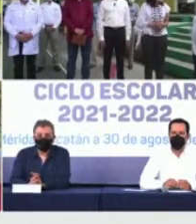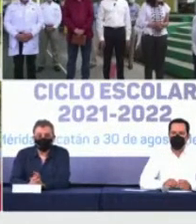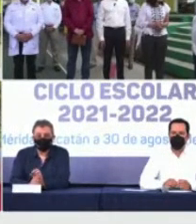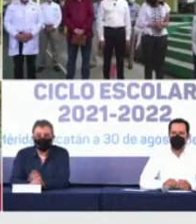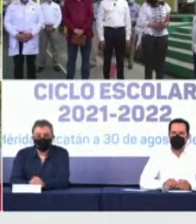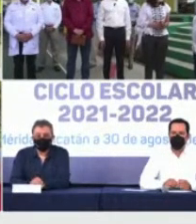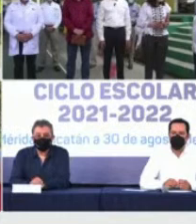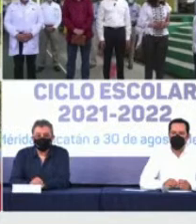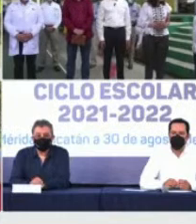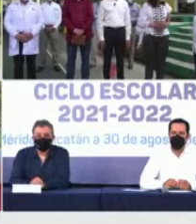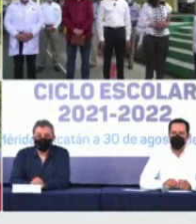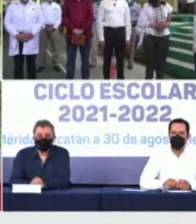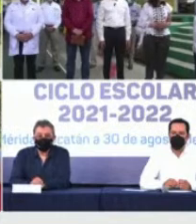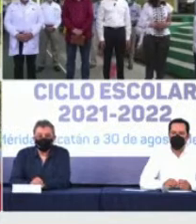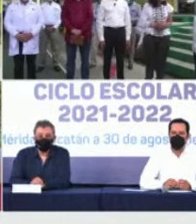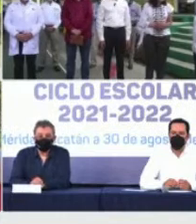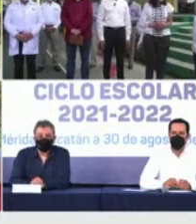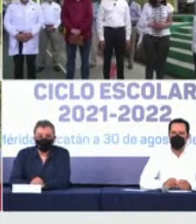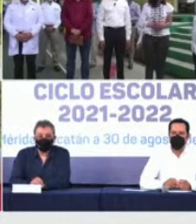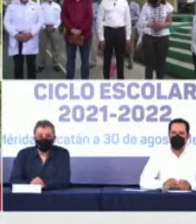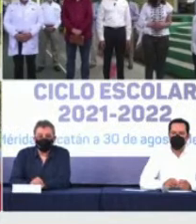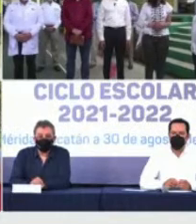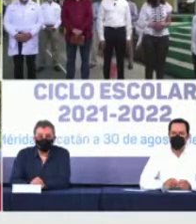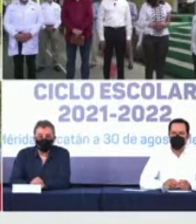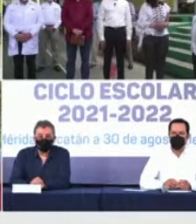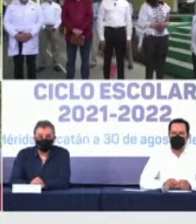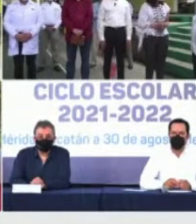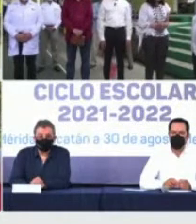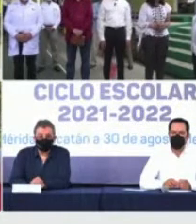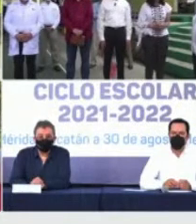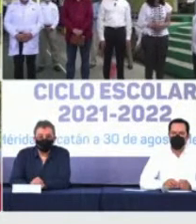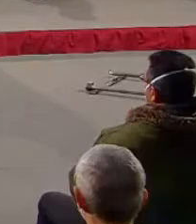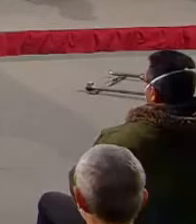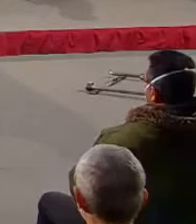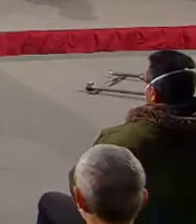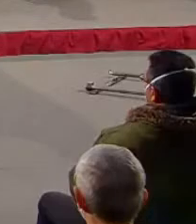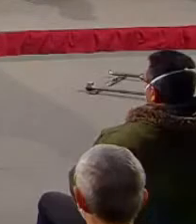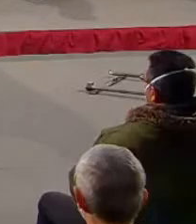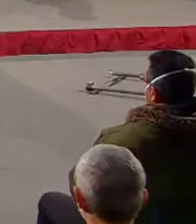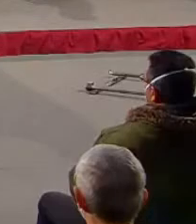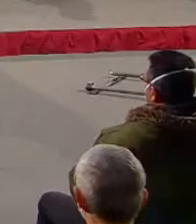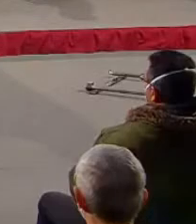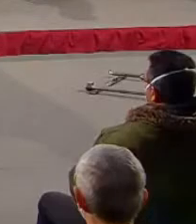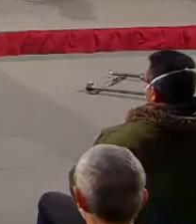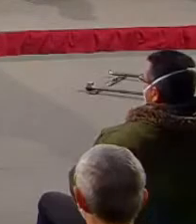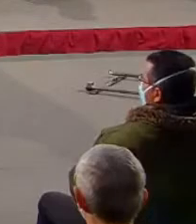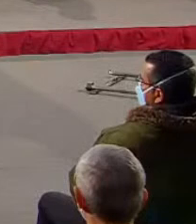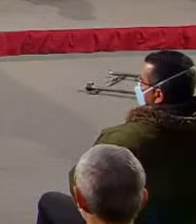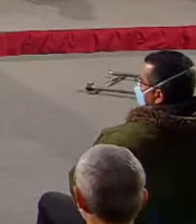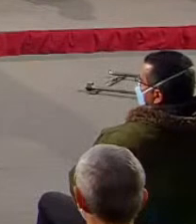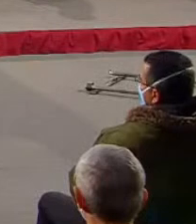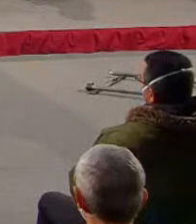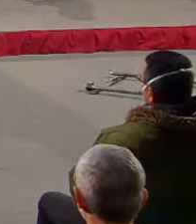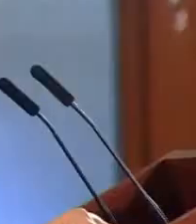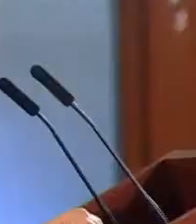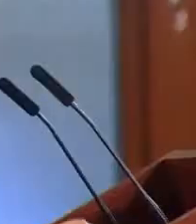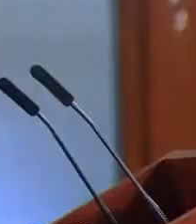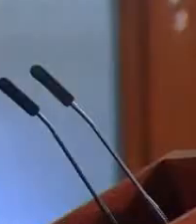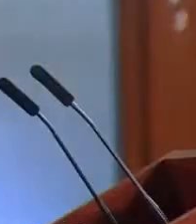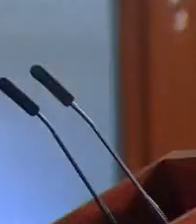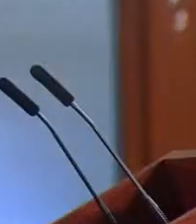muchas gracias por este esfuerzo conjunto para fortalecer